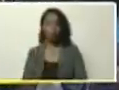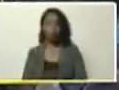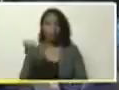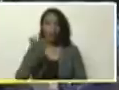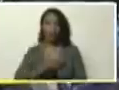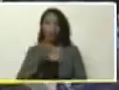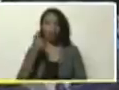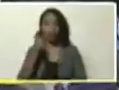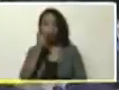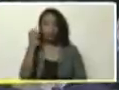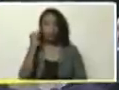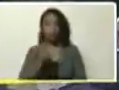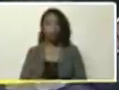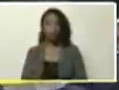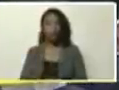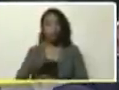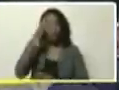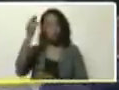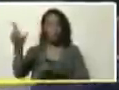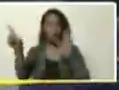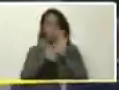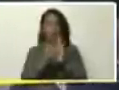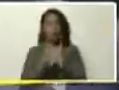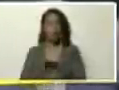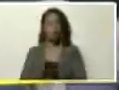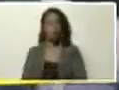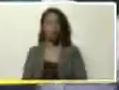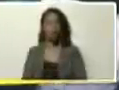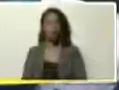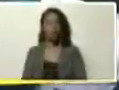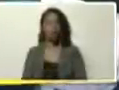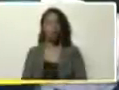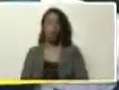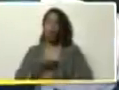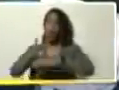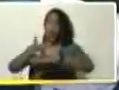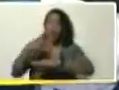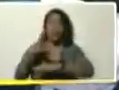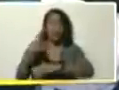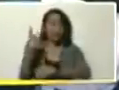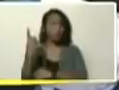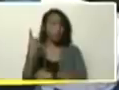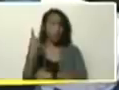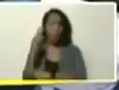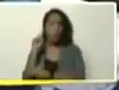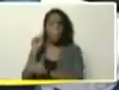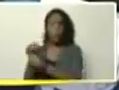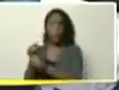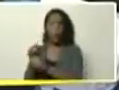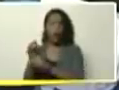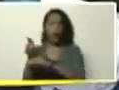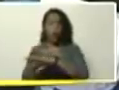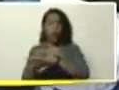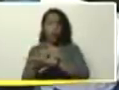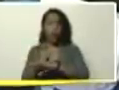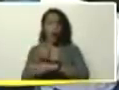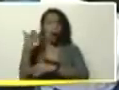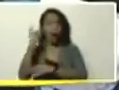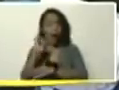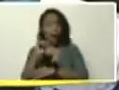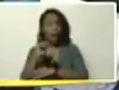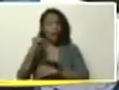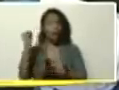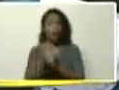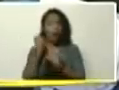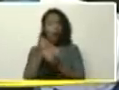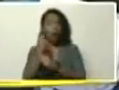alcaldesas, consejo legislativo, no me dejen solo al gobernador. Hay que actuar como un solo equipo, con el